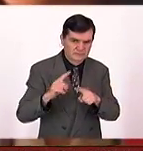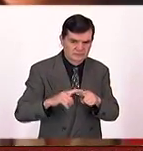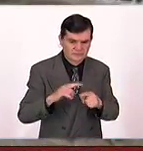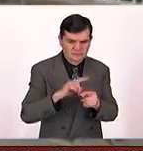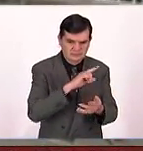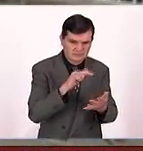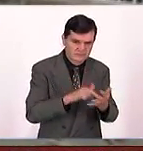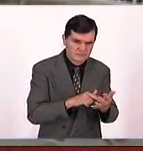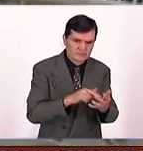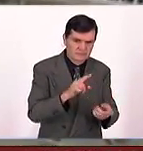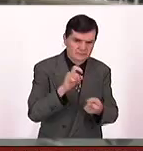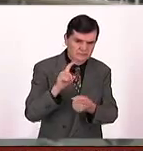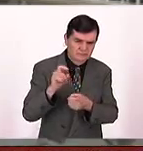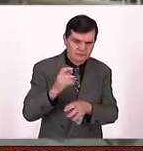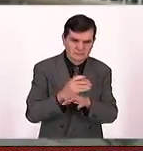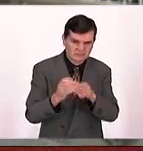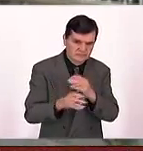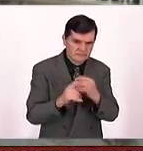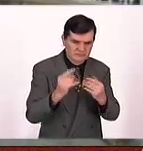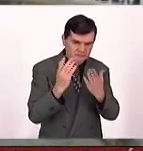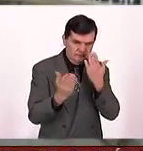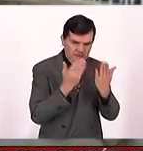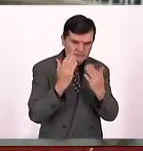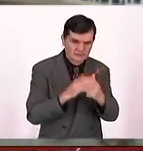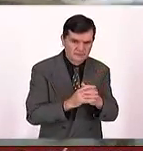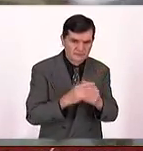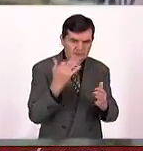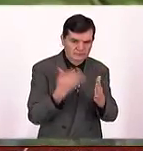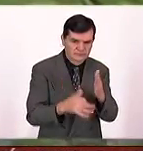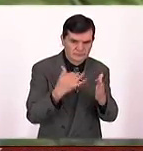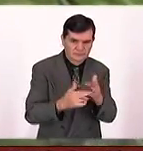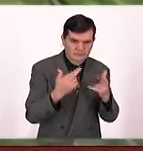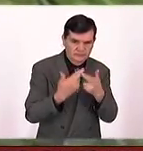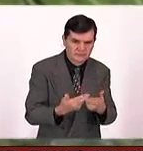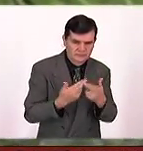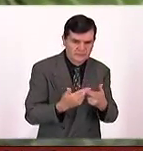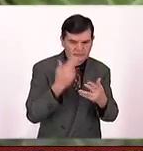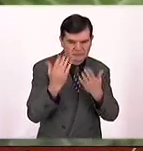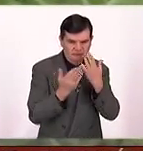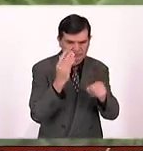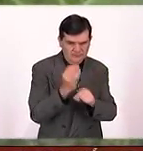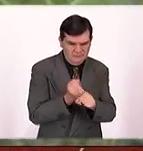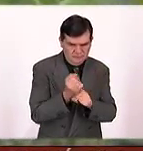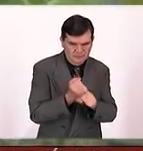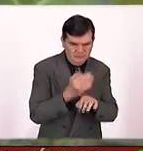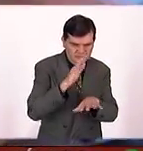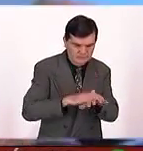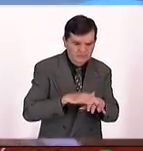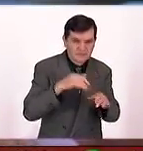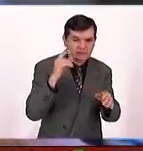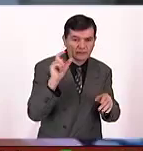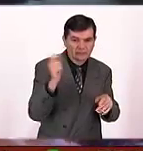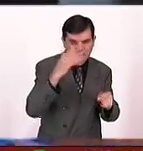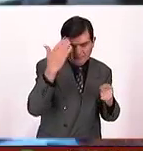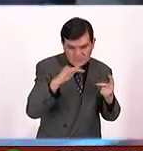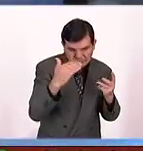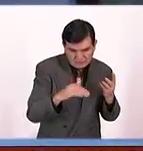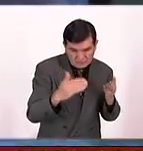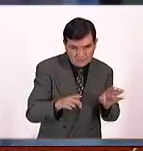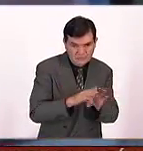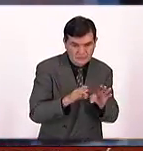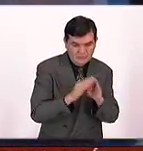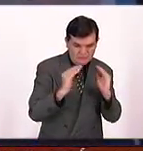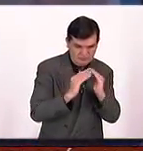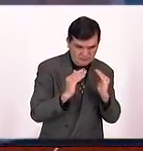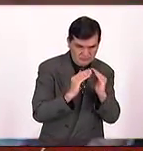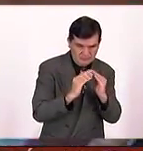sitios de colecta o de muestreo o sitios de estudio. Es decir, falta muchísimo por estudiar en el país y una vez que sepamos lo que hay en nuestra